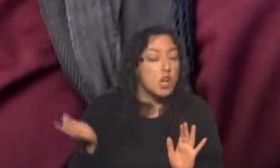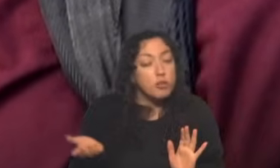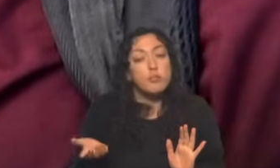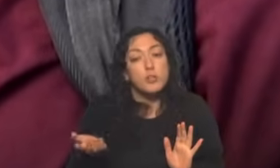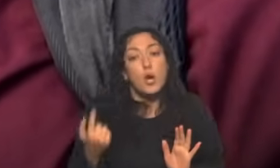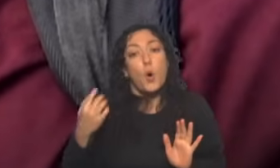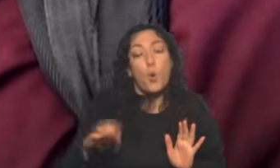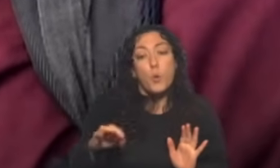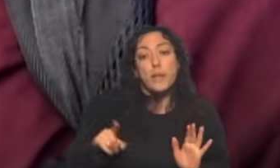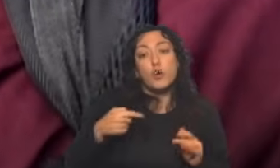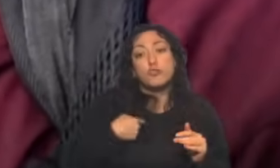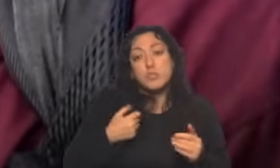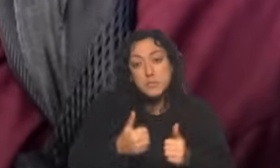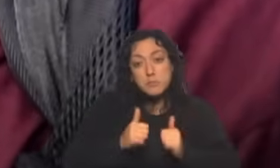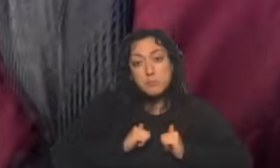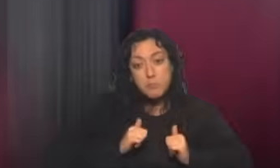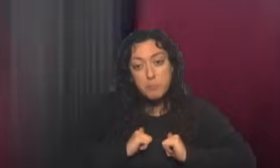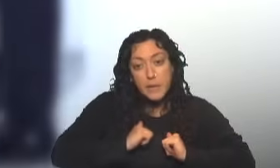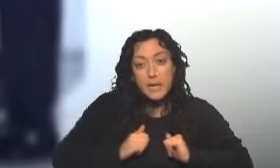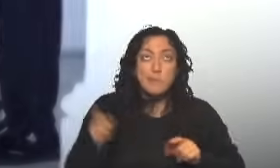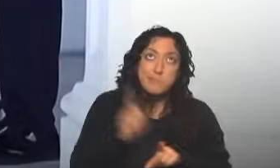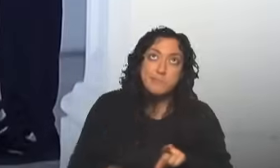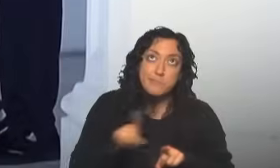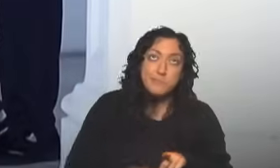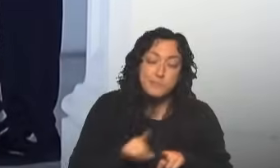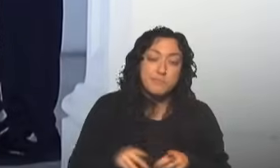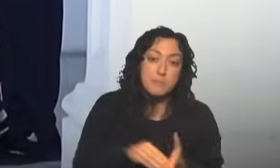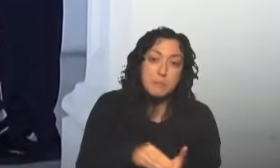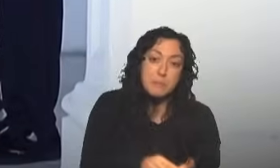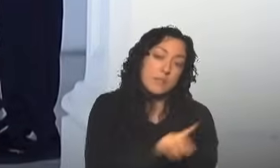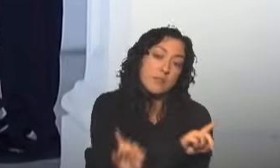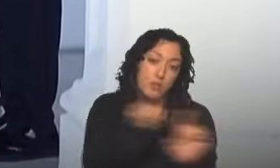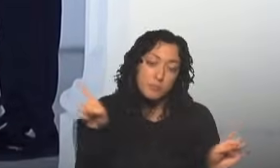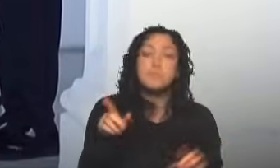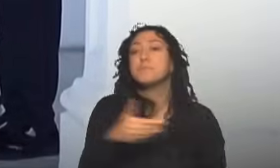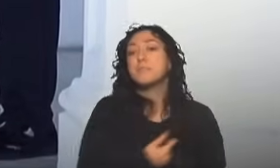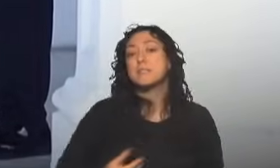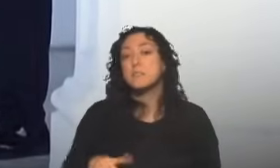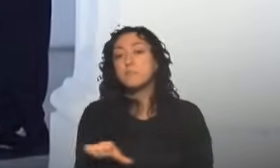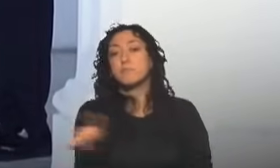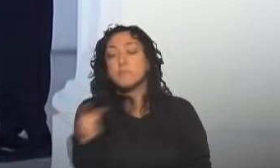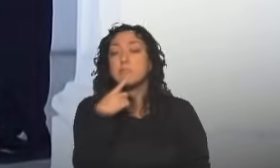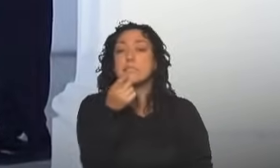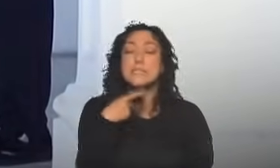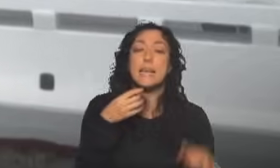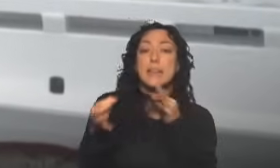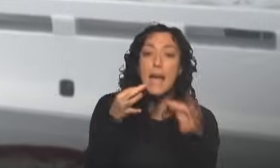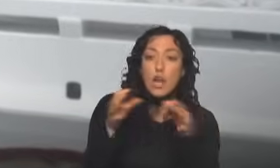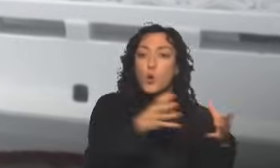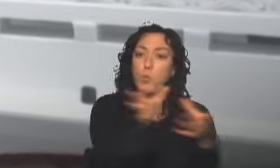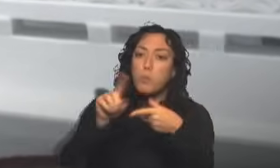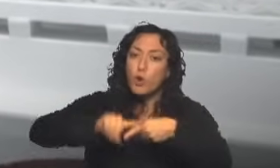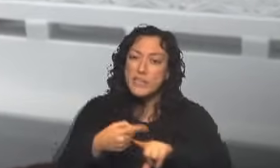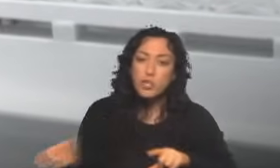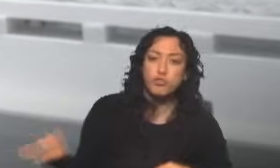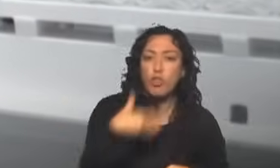lo único que espero es que no sea más de lo mismo. El presidente electo se comprometió a convocar al diálogo a todas las fuerzas